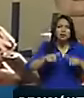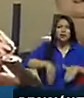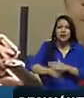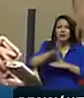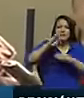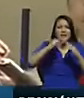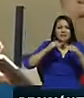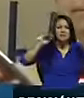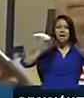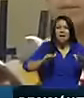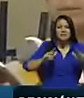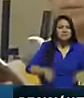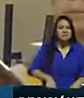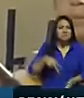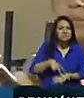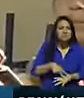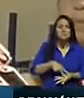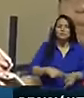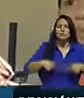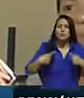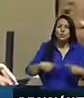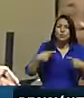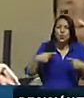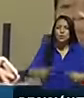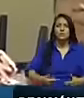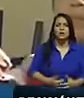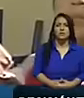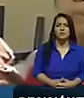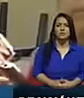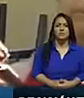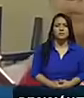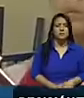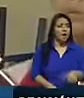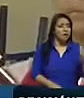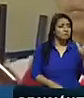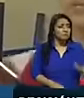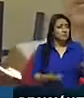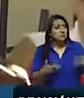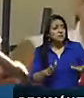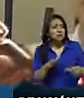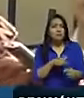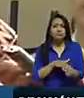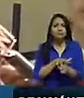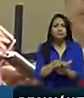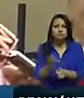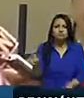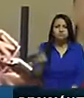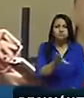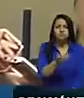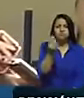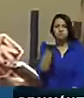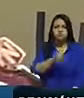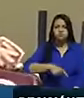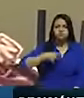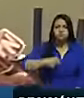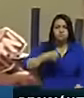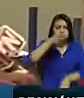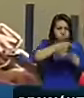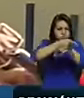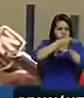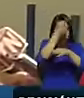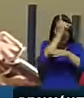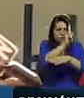la pone de pie todos los días y nada ni nadie va a influir ni plata ni poder en la voluntad que se